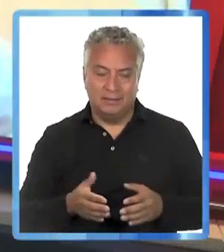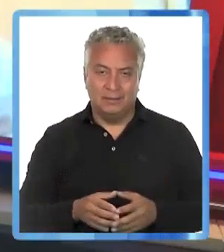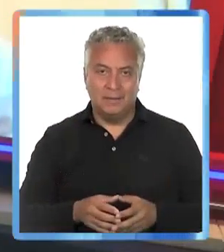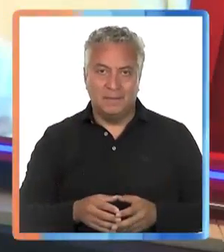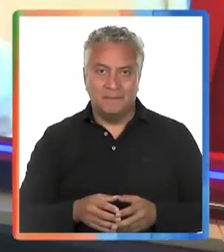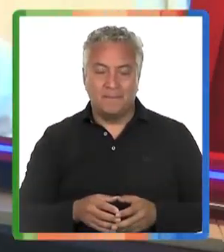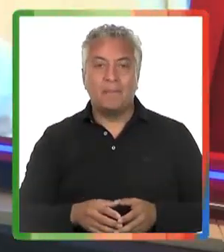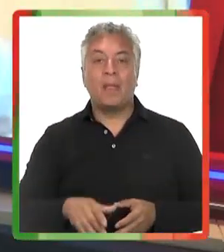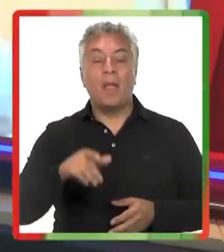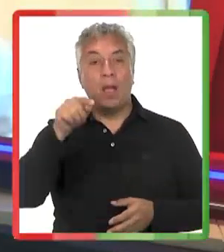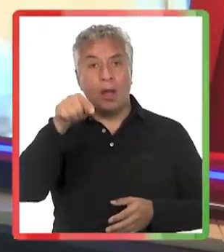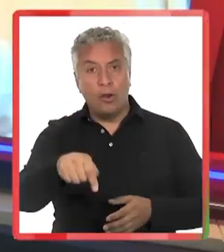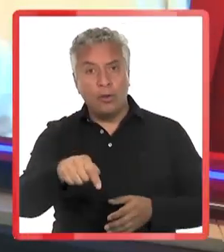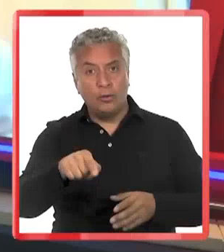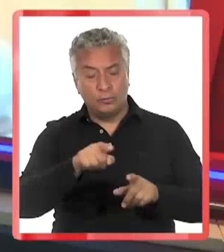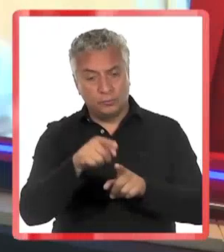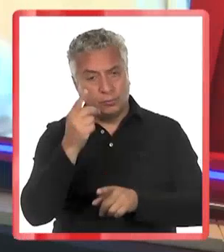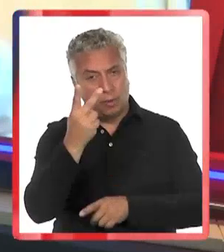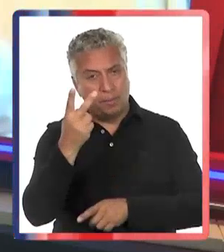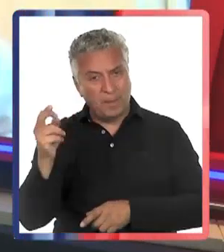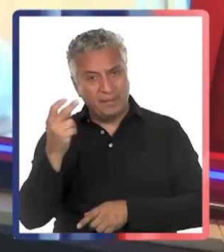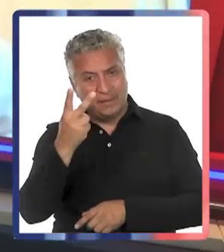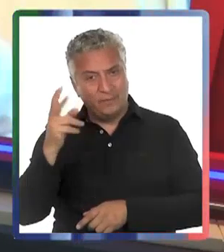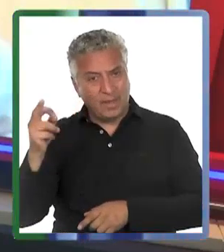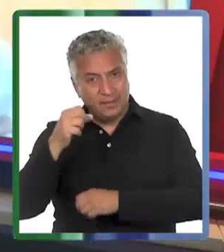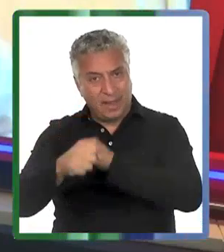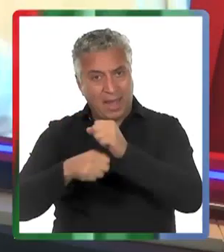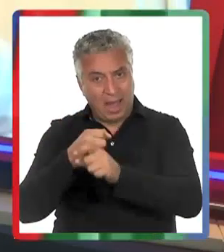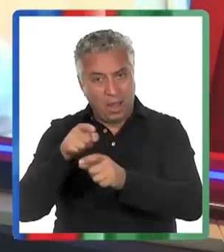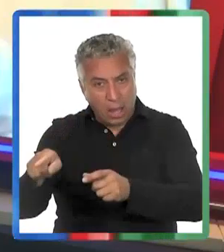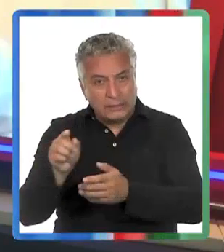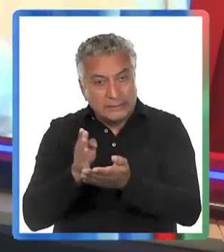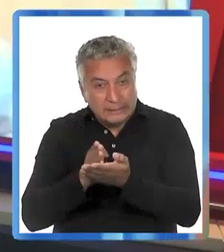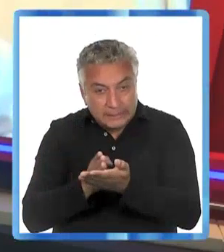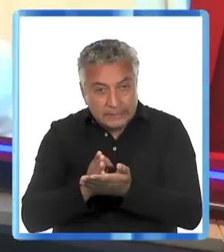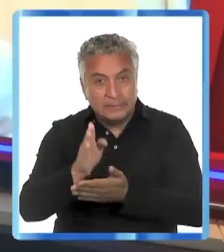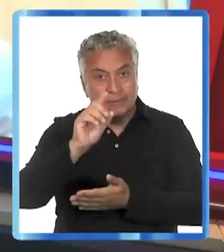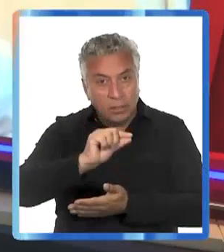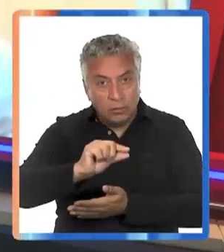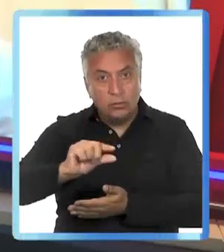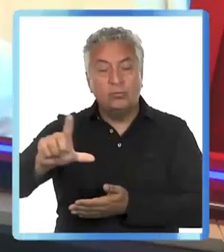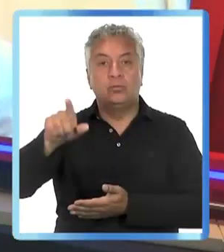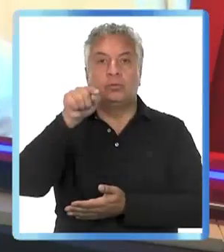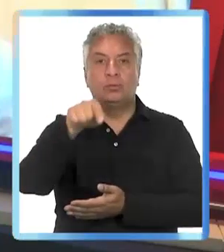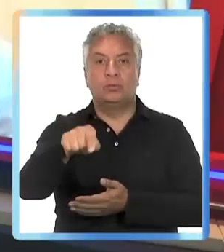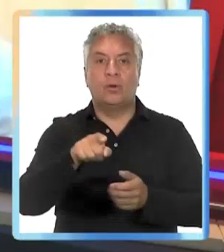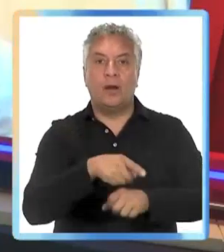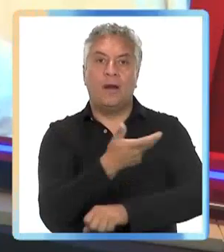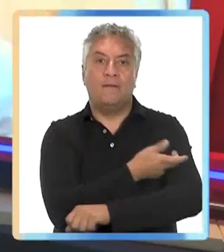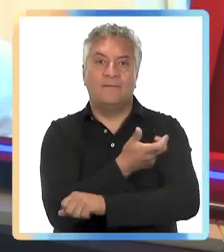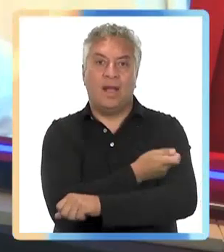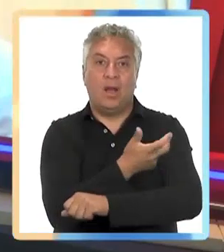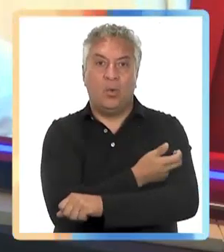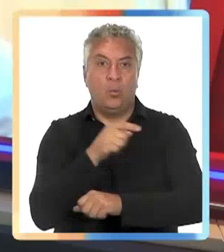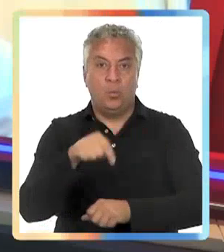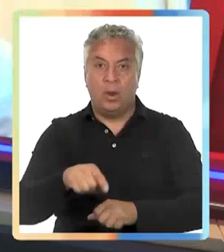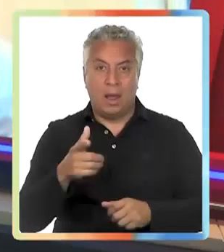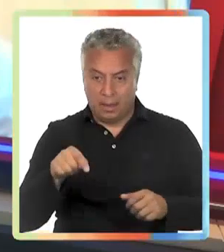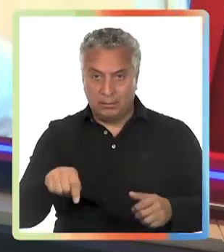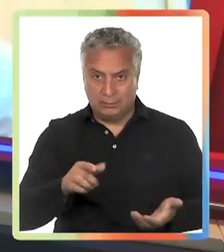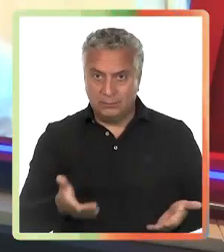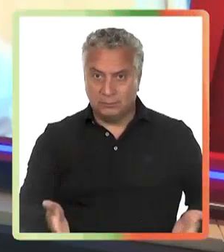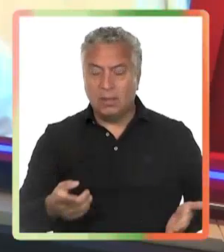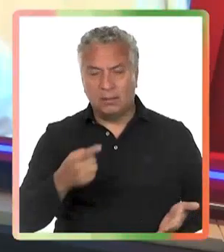Estamos hablando de este estudio que tiene como foco el año 2020, cuando la pandemia recién comenzaba, cuando no llegaban las vacunas a nuestro